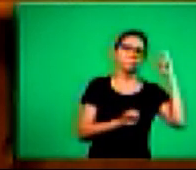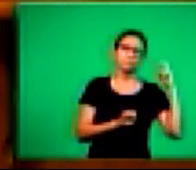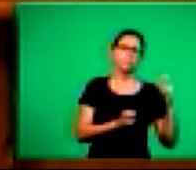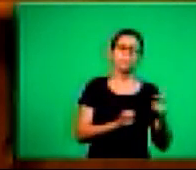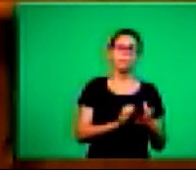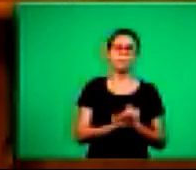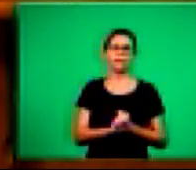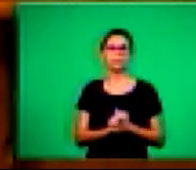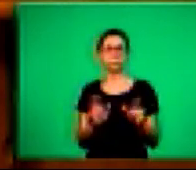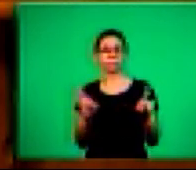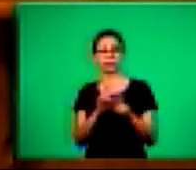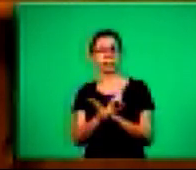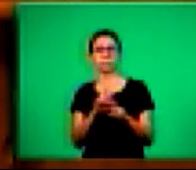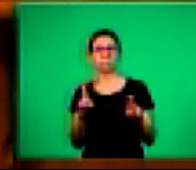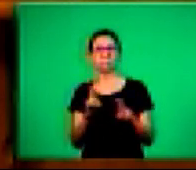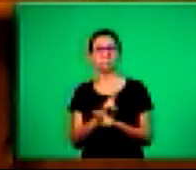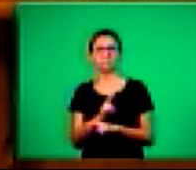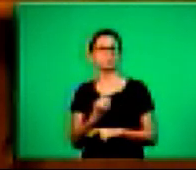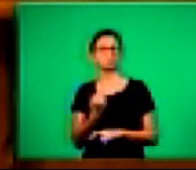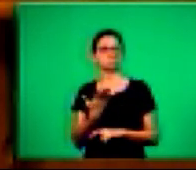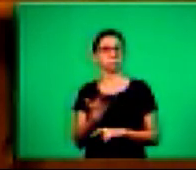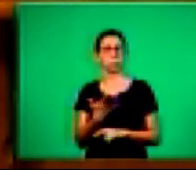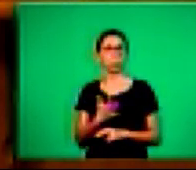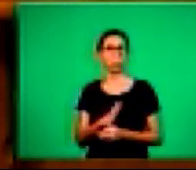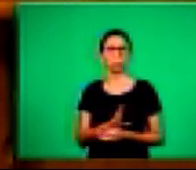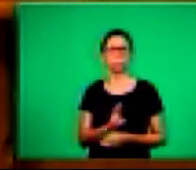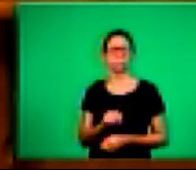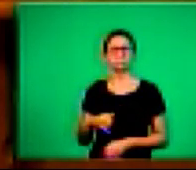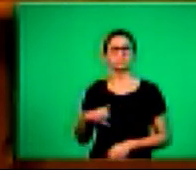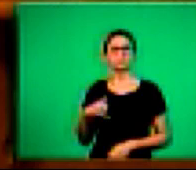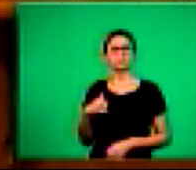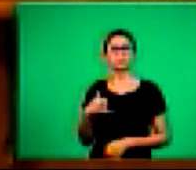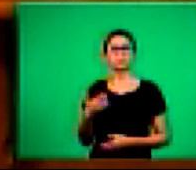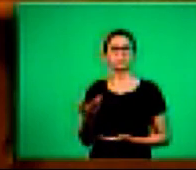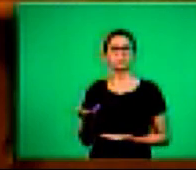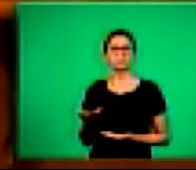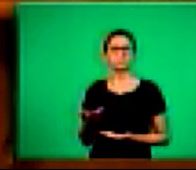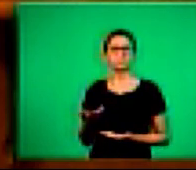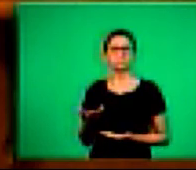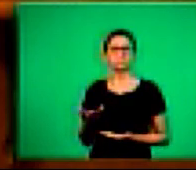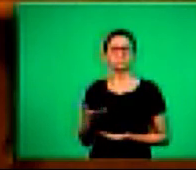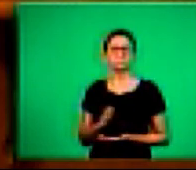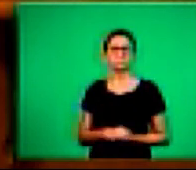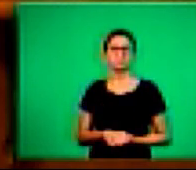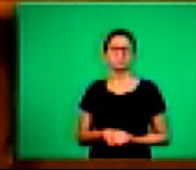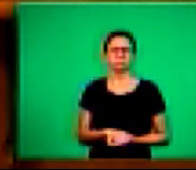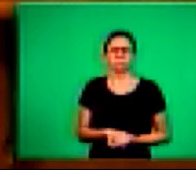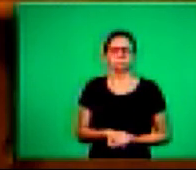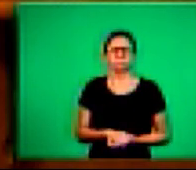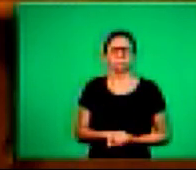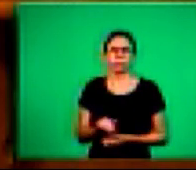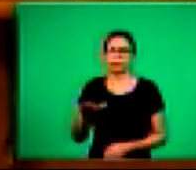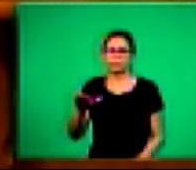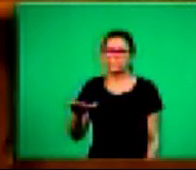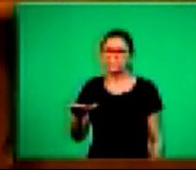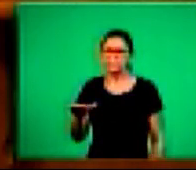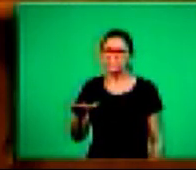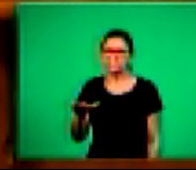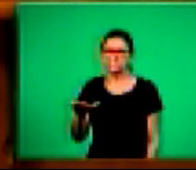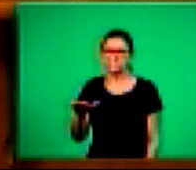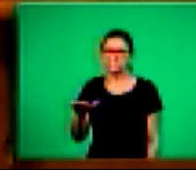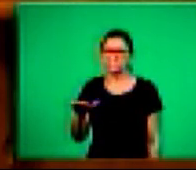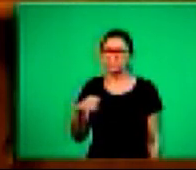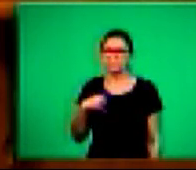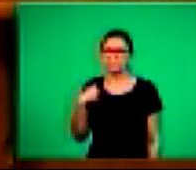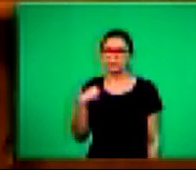este adolescente no es un adolescente no es una niña no cinco años es un es un entendimiento de la persona que tiene cinco